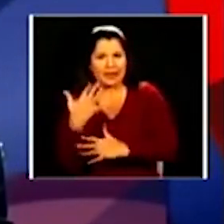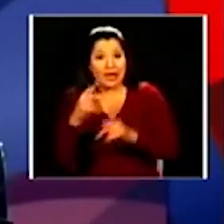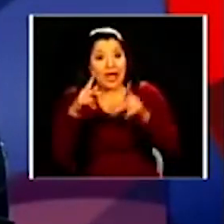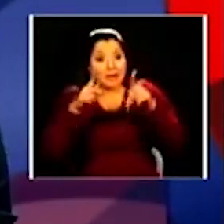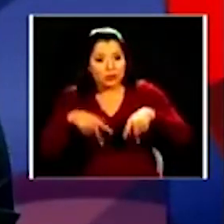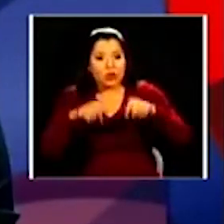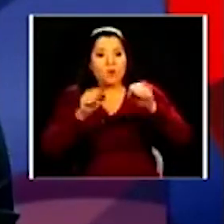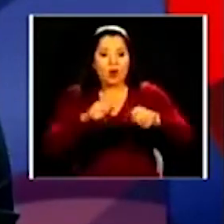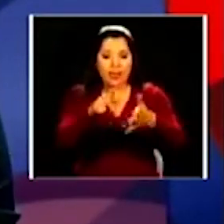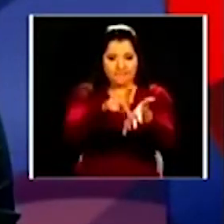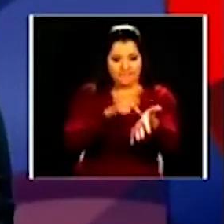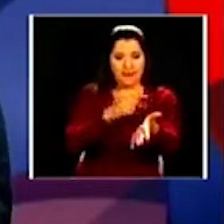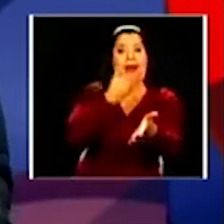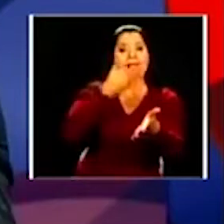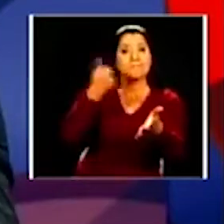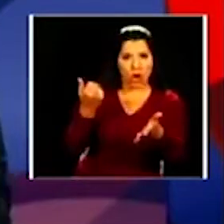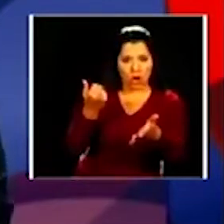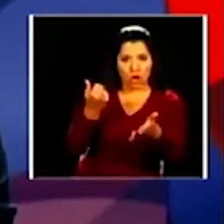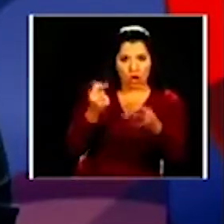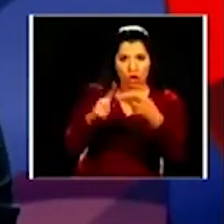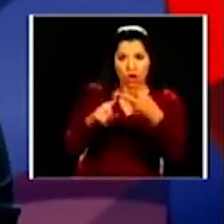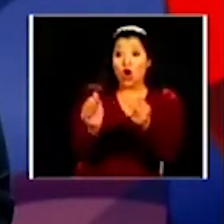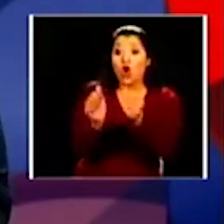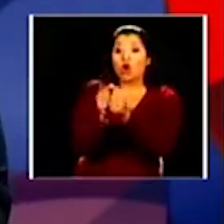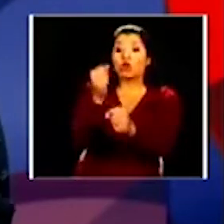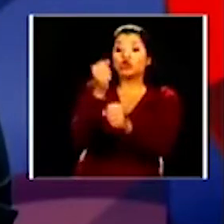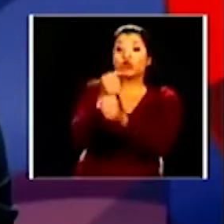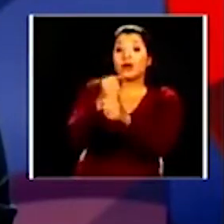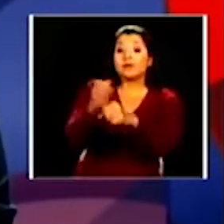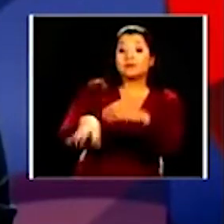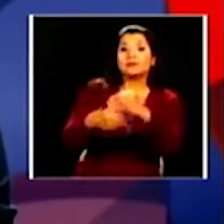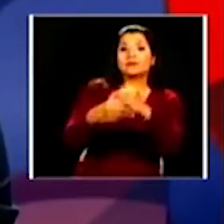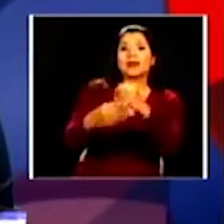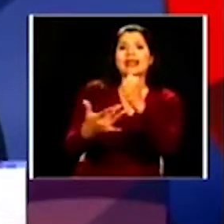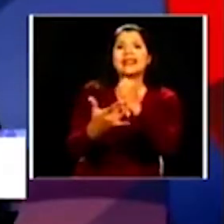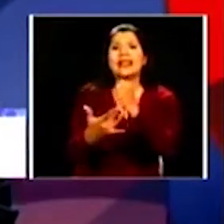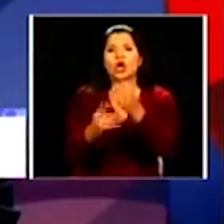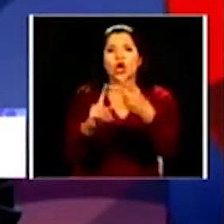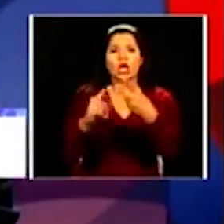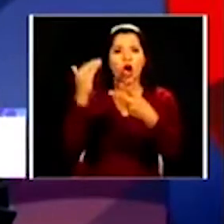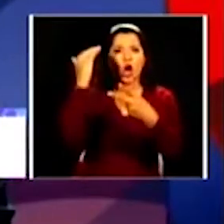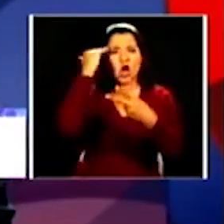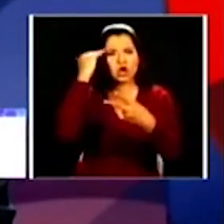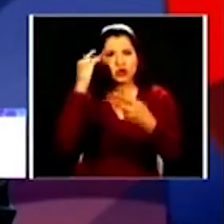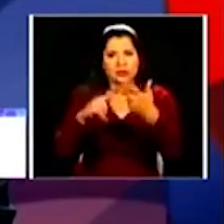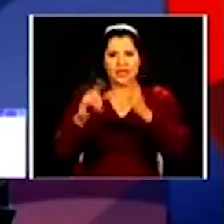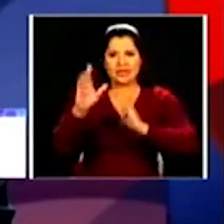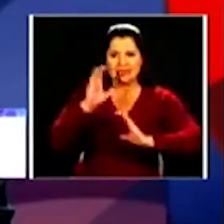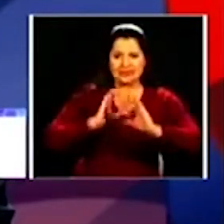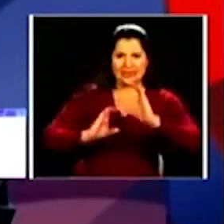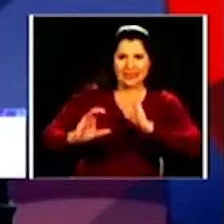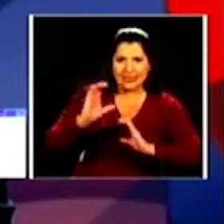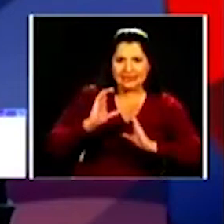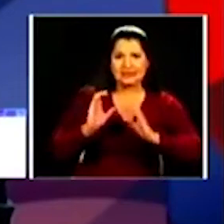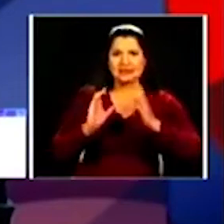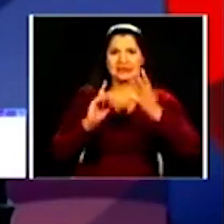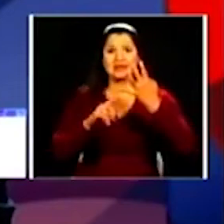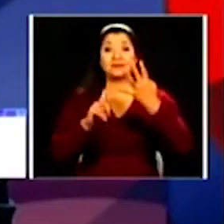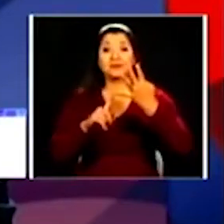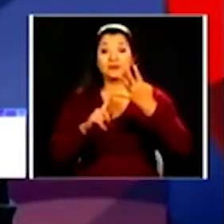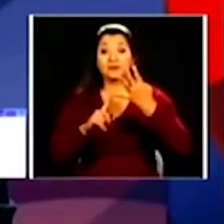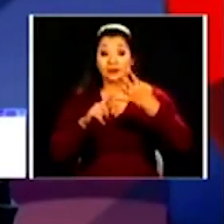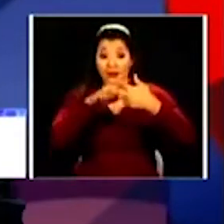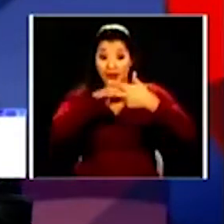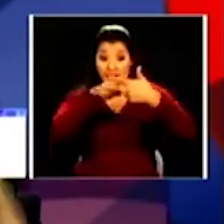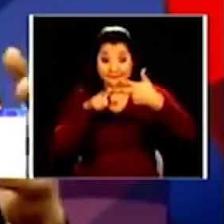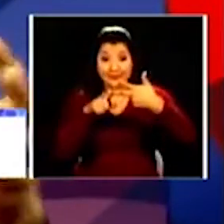mejor con empleos que incorporen tecnología, conocimiento, ciencia, la cuarta revolución industrial. Así